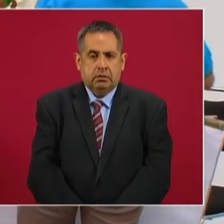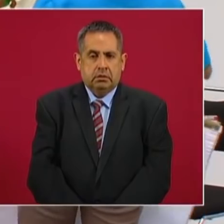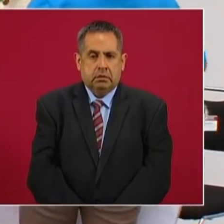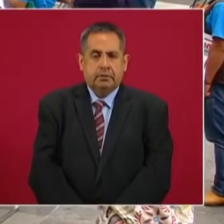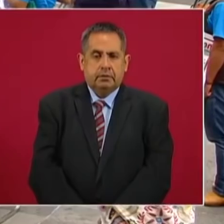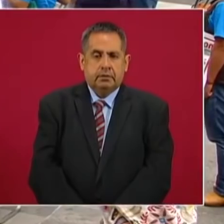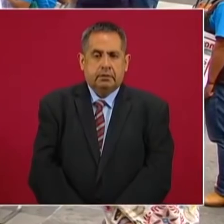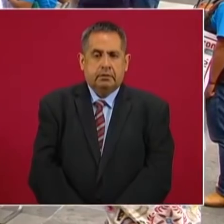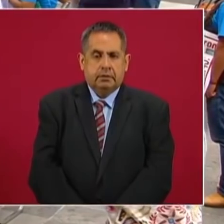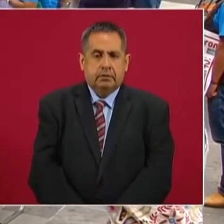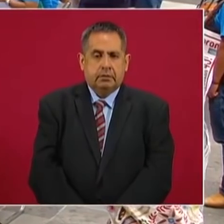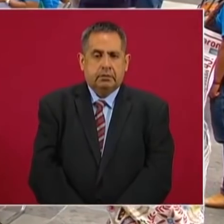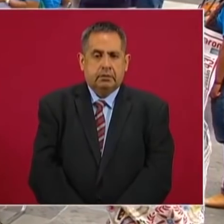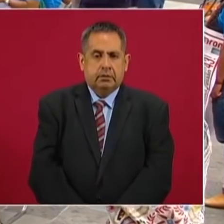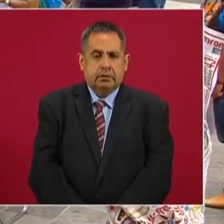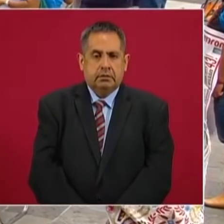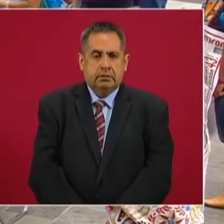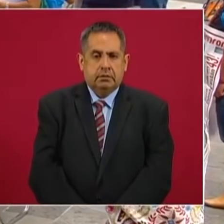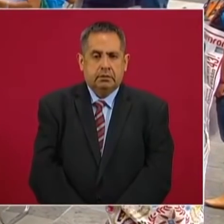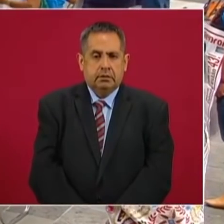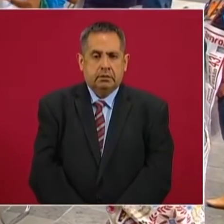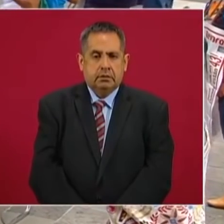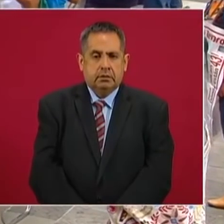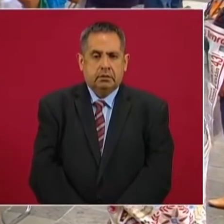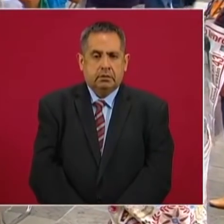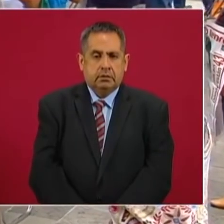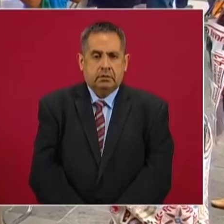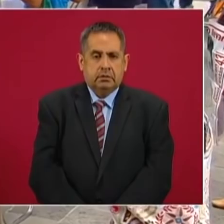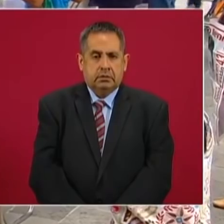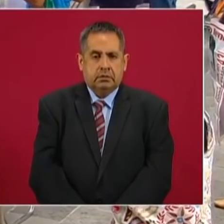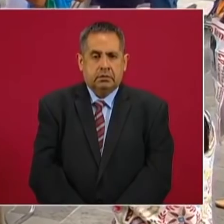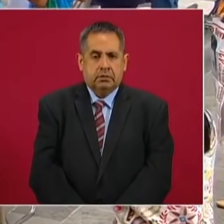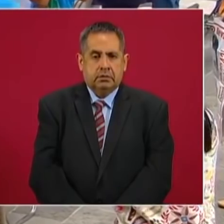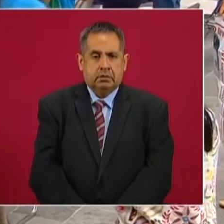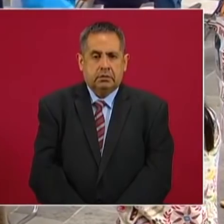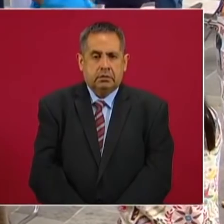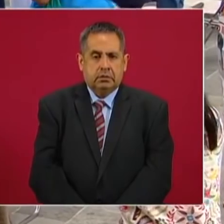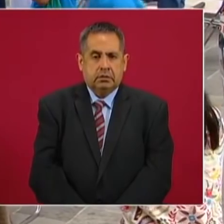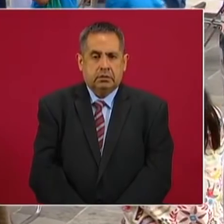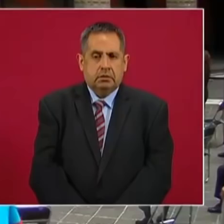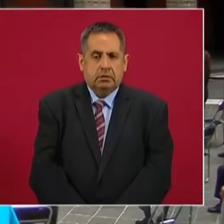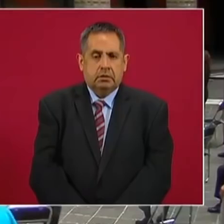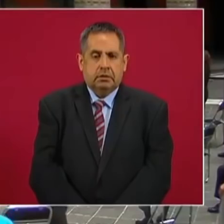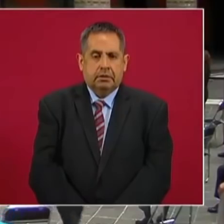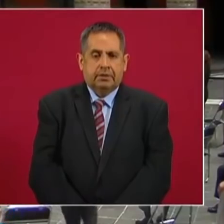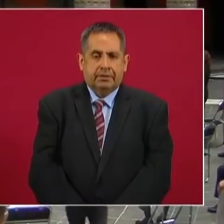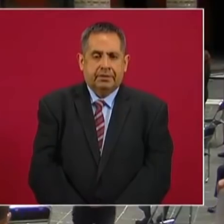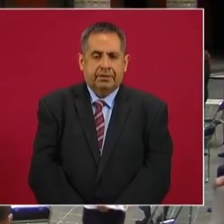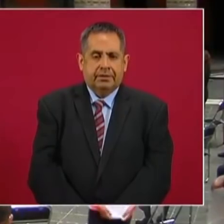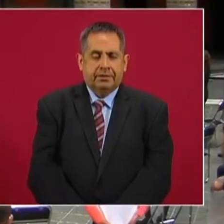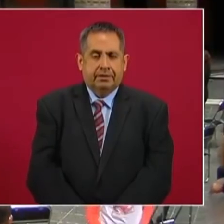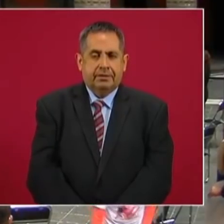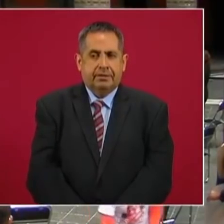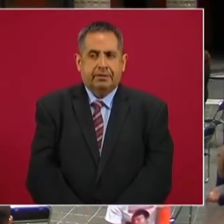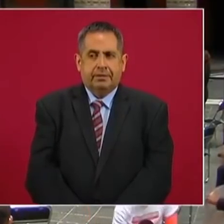méxico andrés manuel lópez obrador presentó el sábado avances de la investigación cuando se cumplen seis años de la desaparición de los jóvenes en